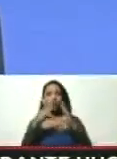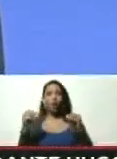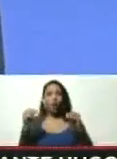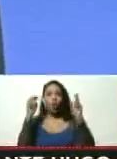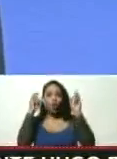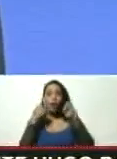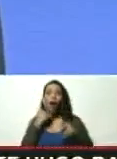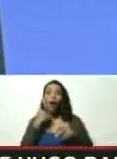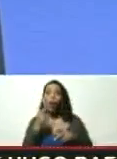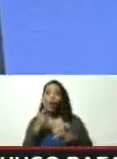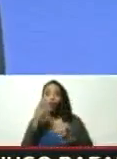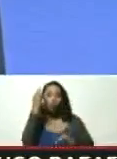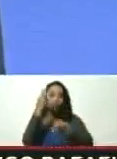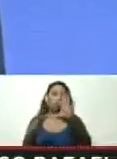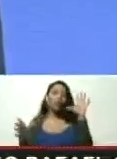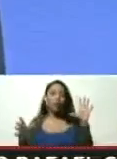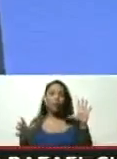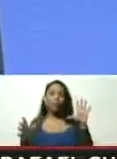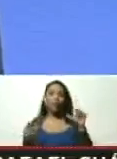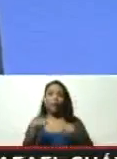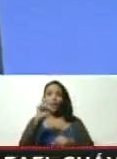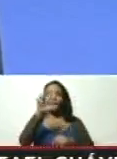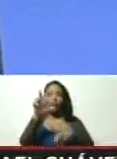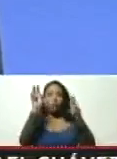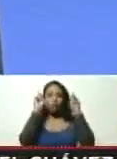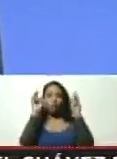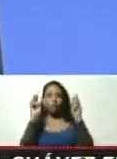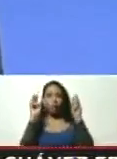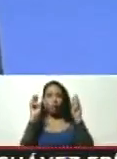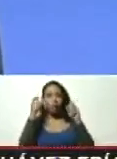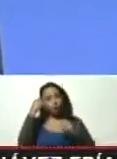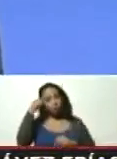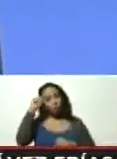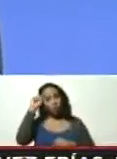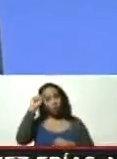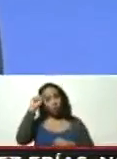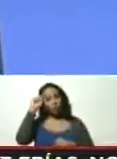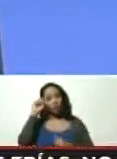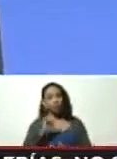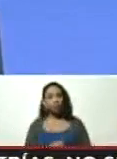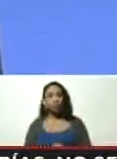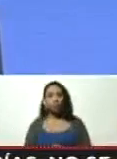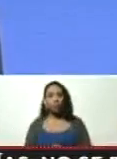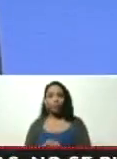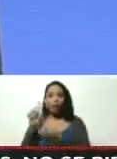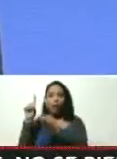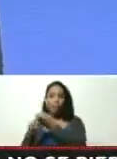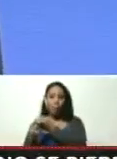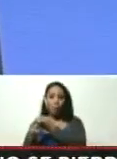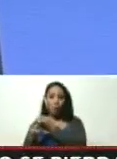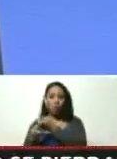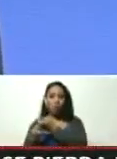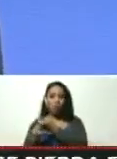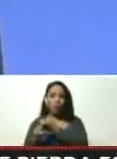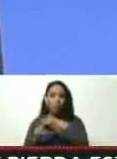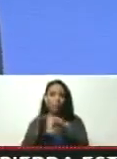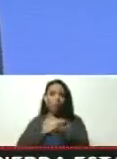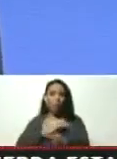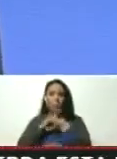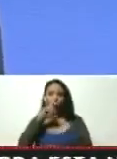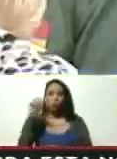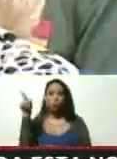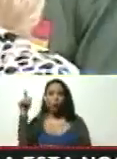posible. Y nos presentó 3 escenarios, usted lo recordará, presidente, estaba la primera combatiente, Cilia Flores, y otros